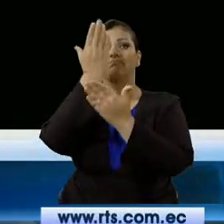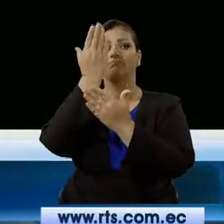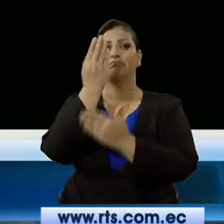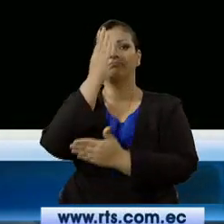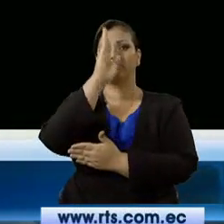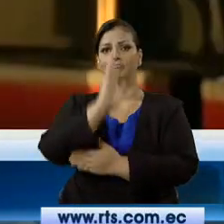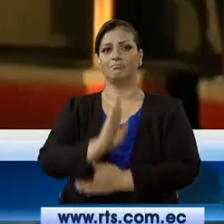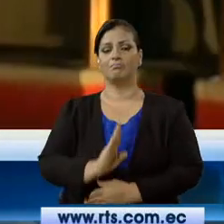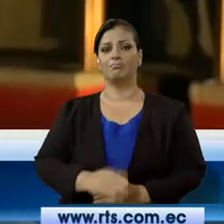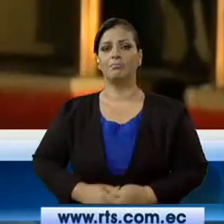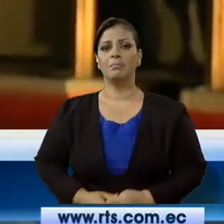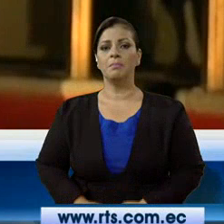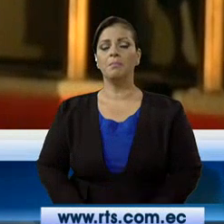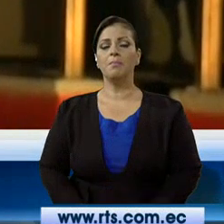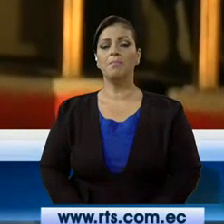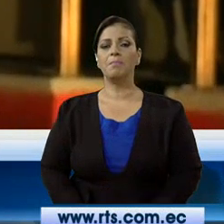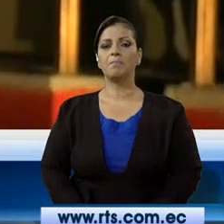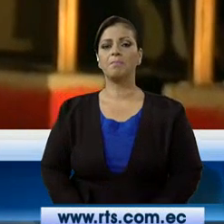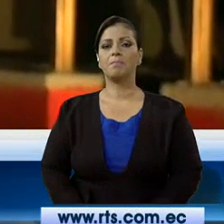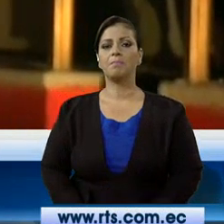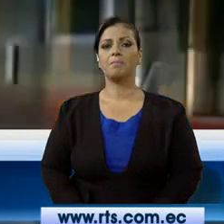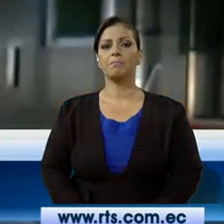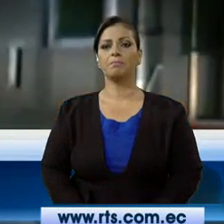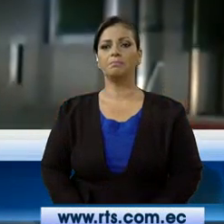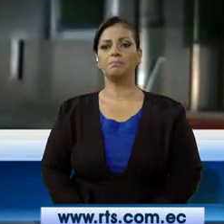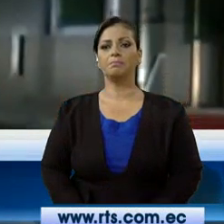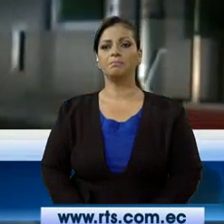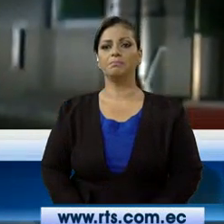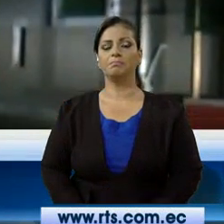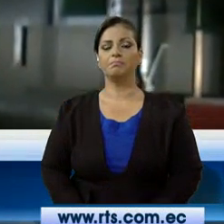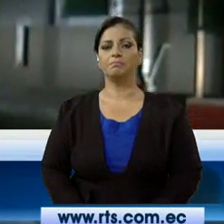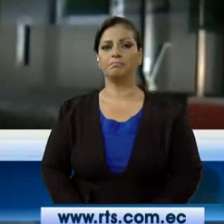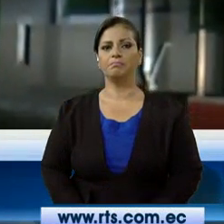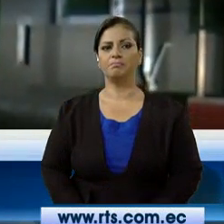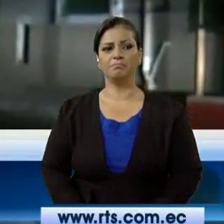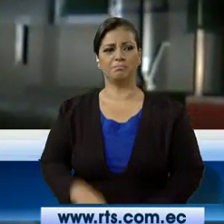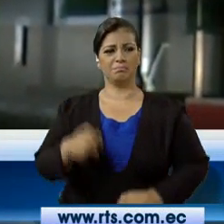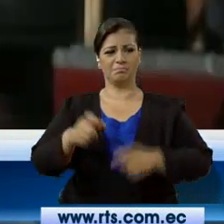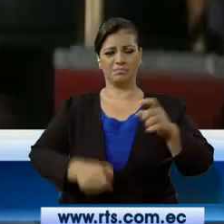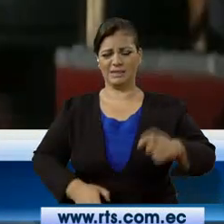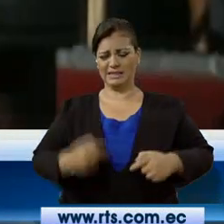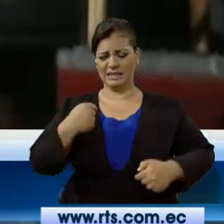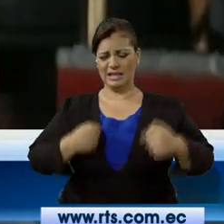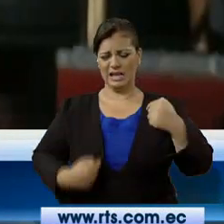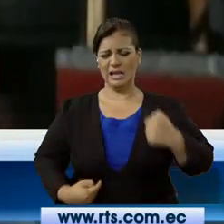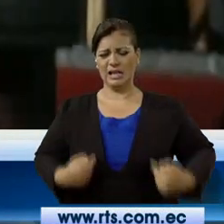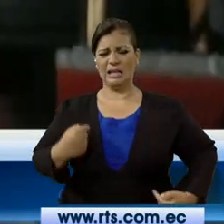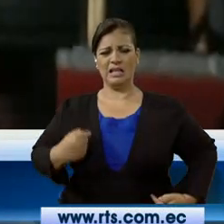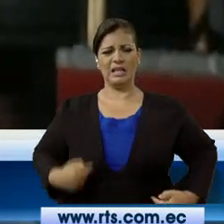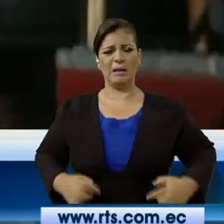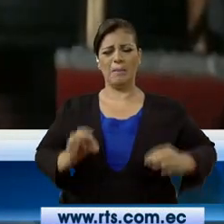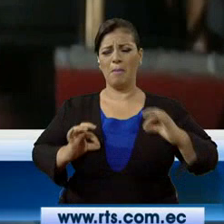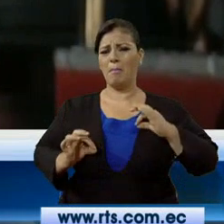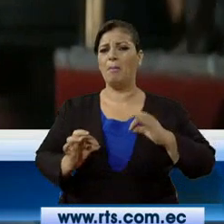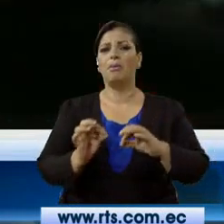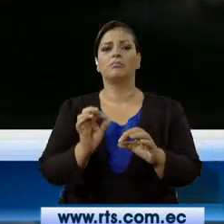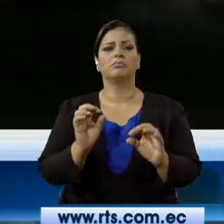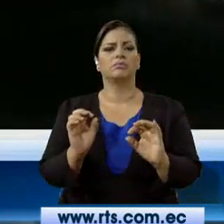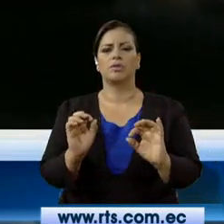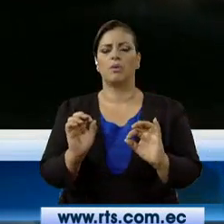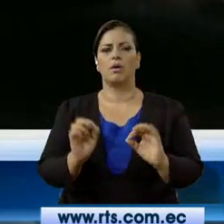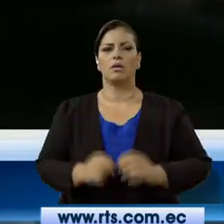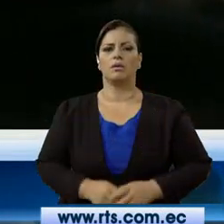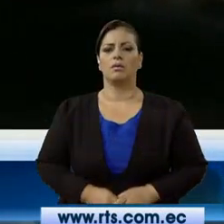bien señalas, Luisa, no ha pasado a mayores en lo que tiene que ver con víctimas, ni heridos, ni personas fallecidas, ni tampoco daños de consideración.